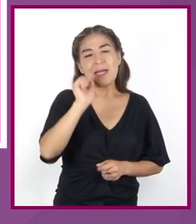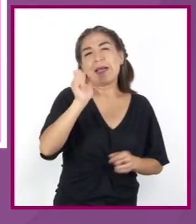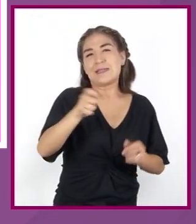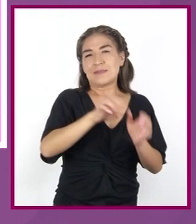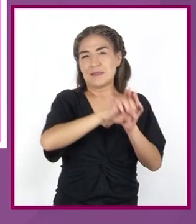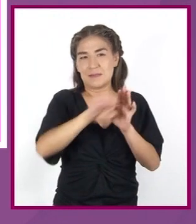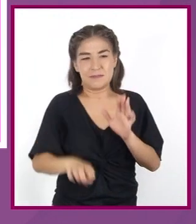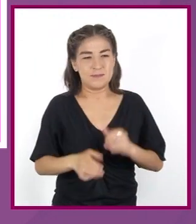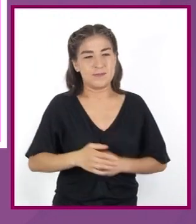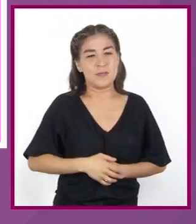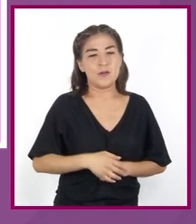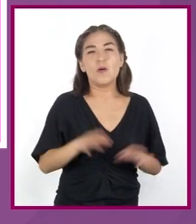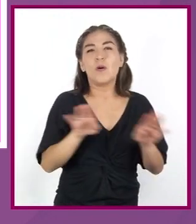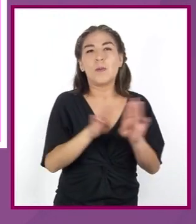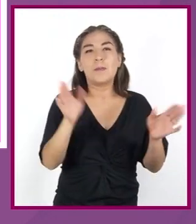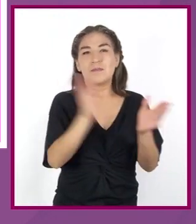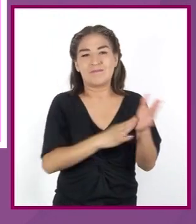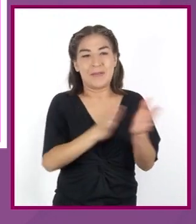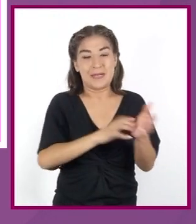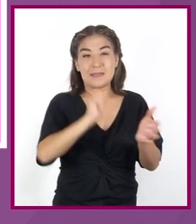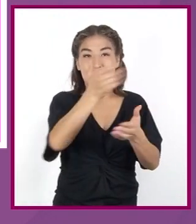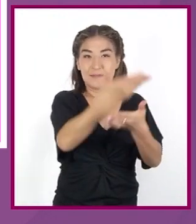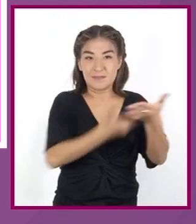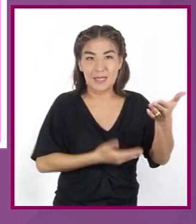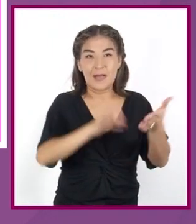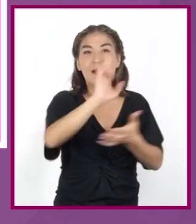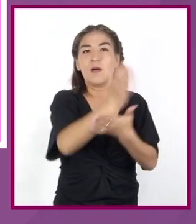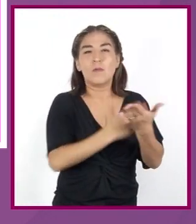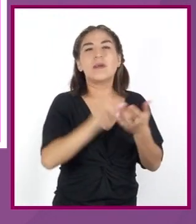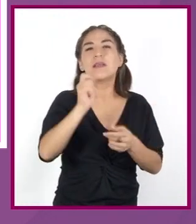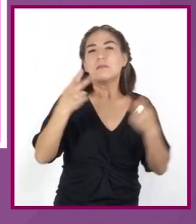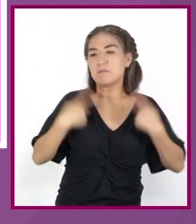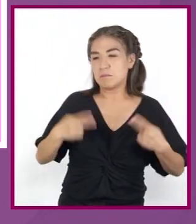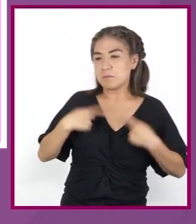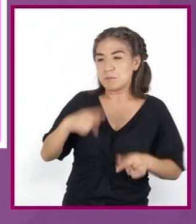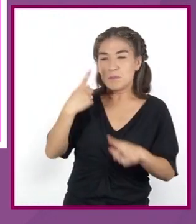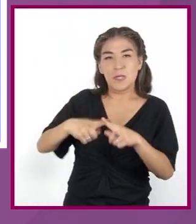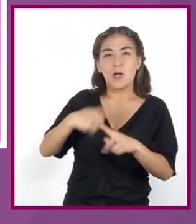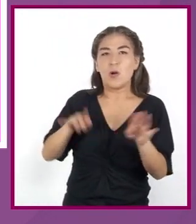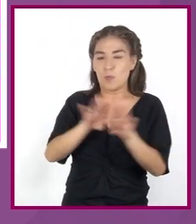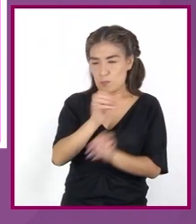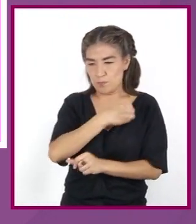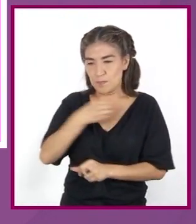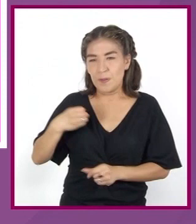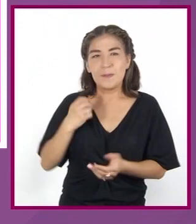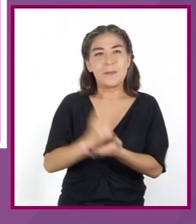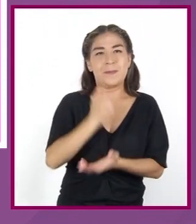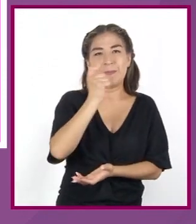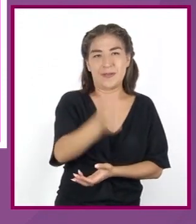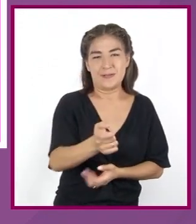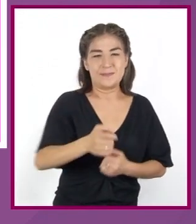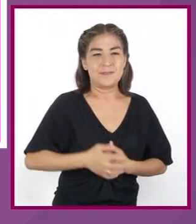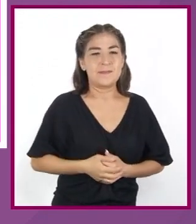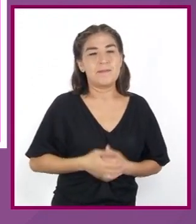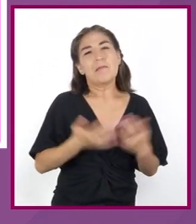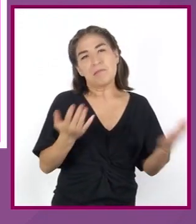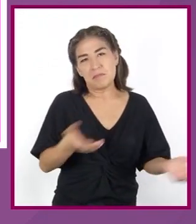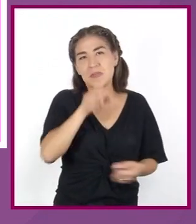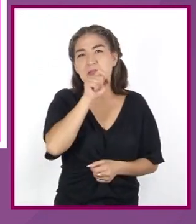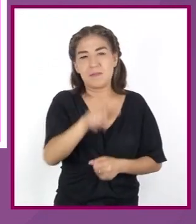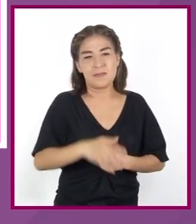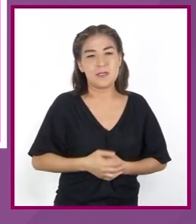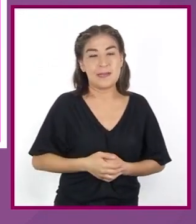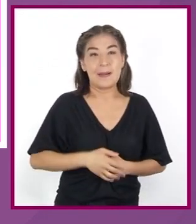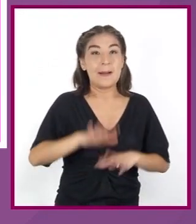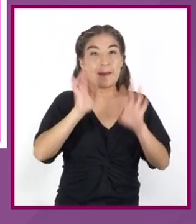un contrato de arrendamiento es común encontrar el arrendatario se obliga a pagar, o bien, visto